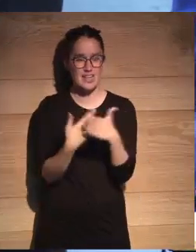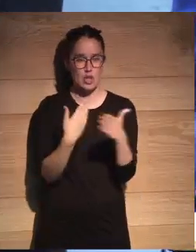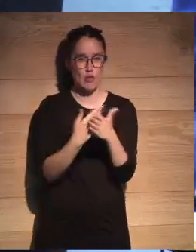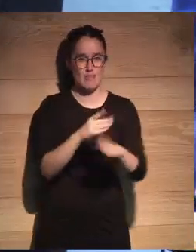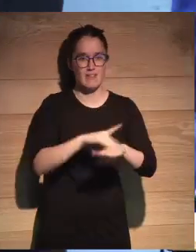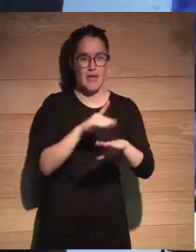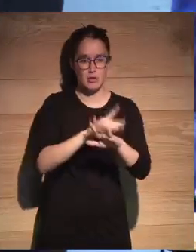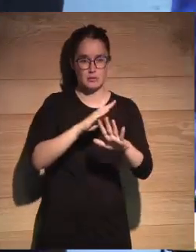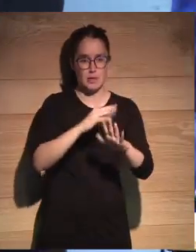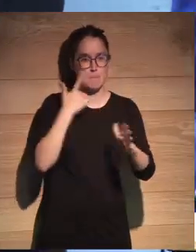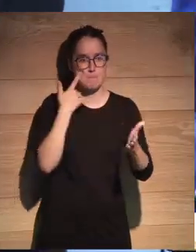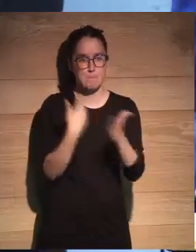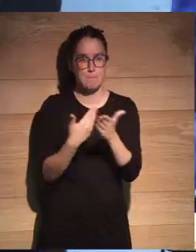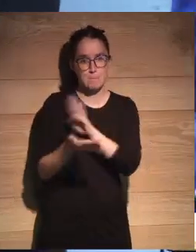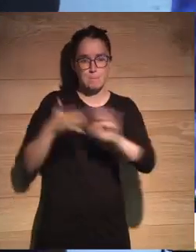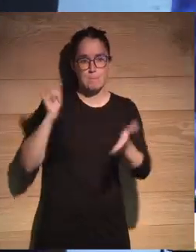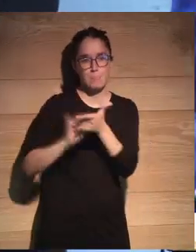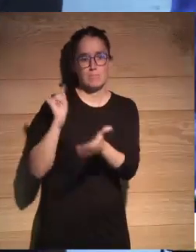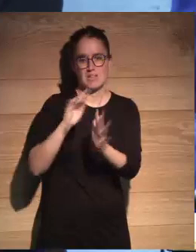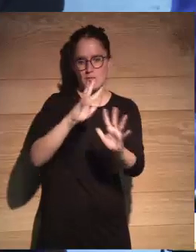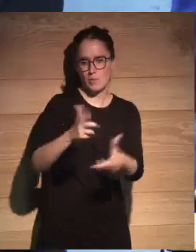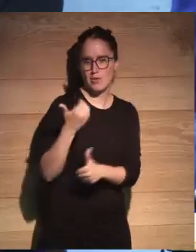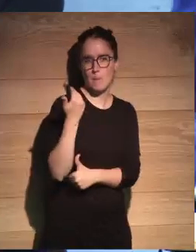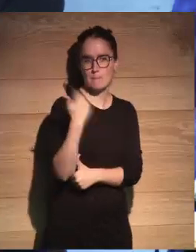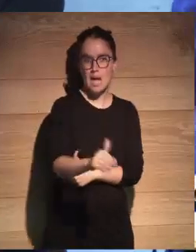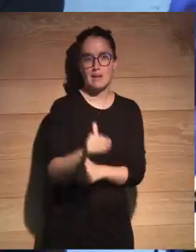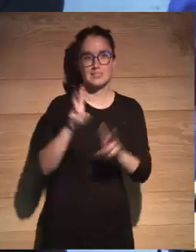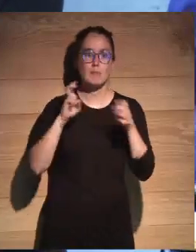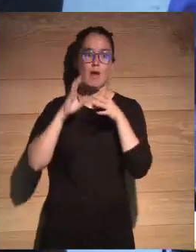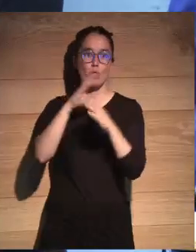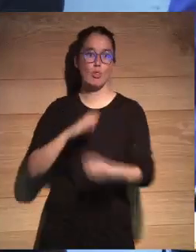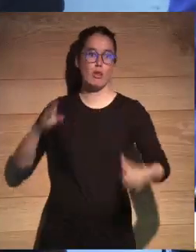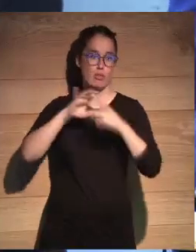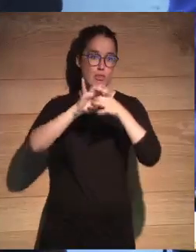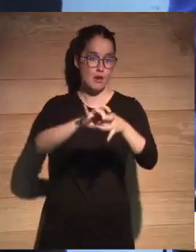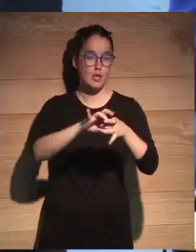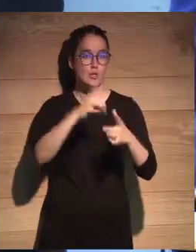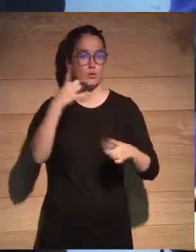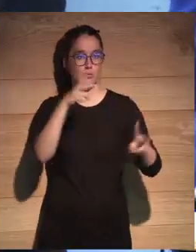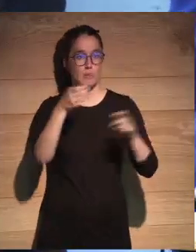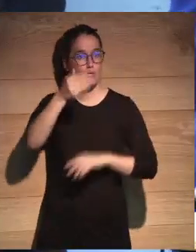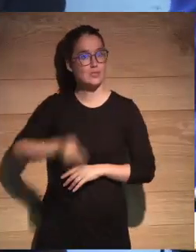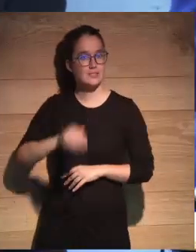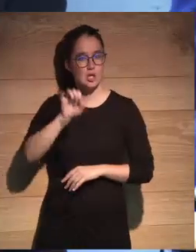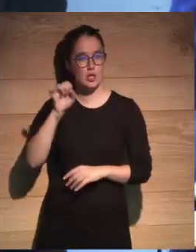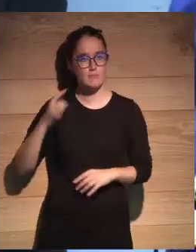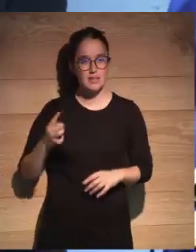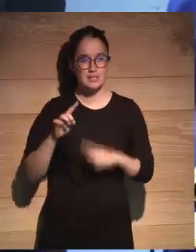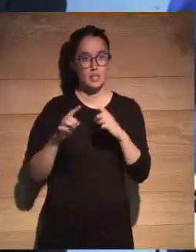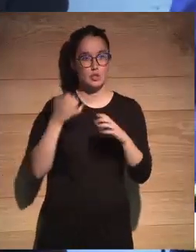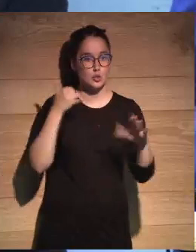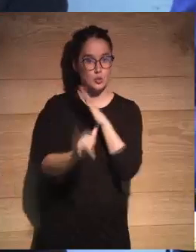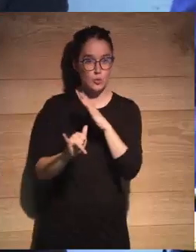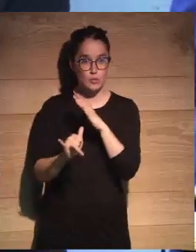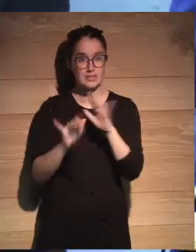fact-checking y de desinformaciones relacionadas con ciencia, y uno de los canales más importantes, además de